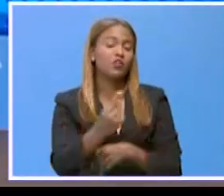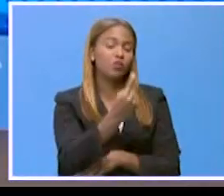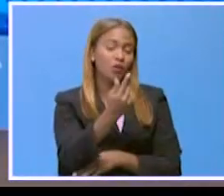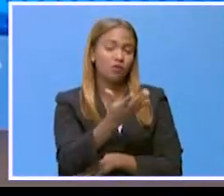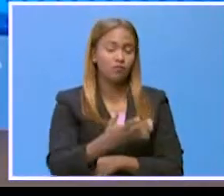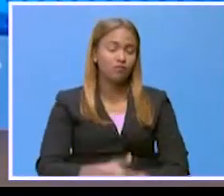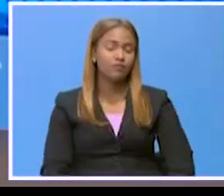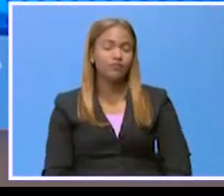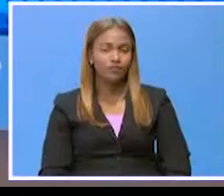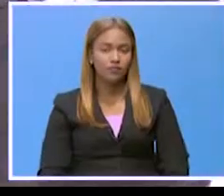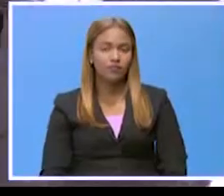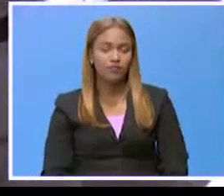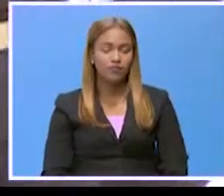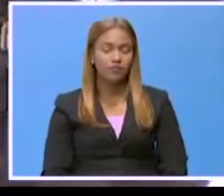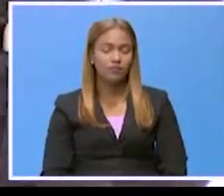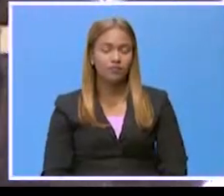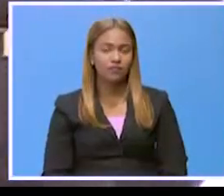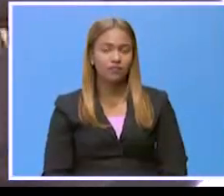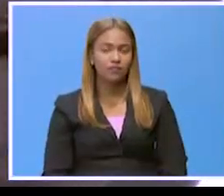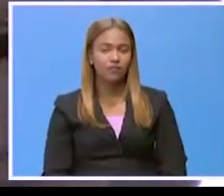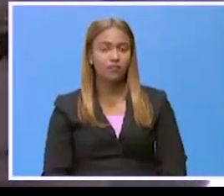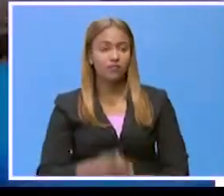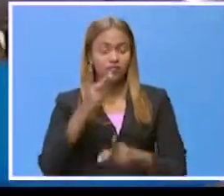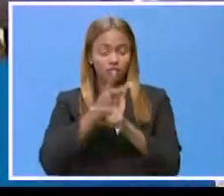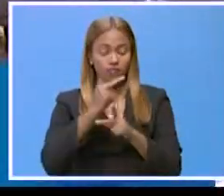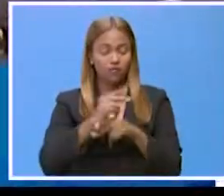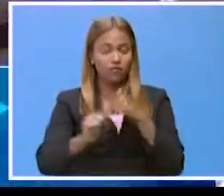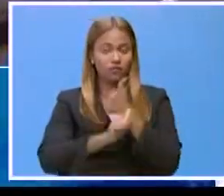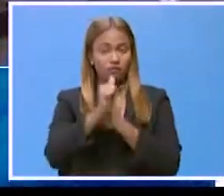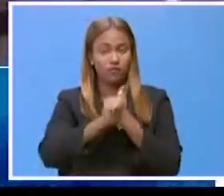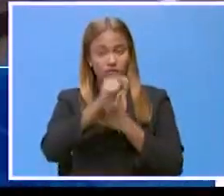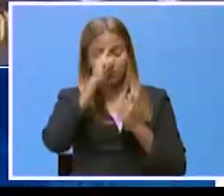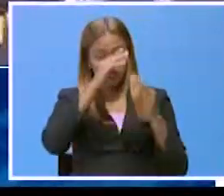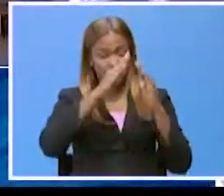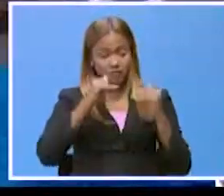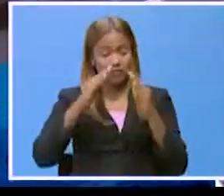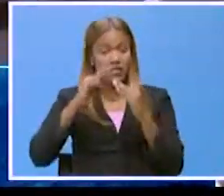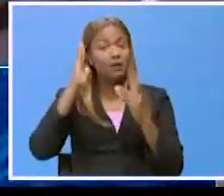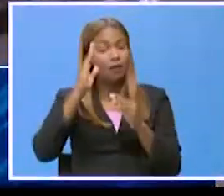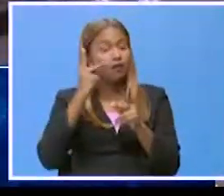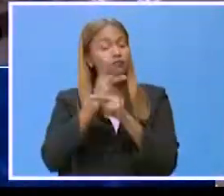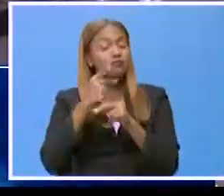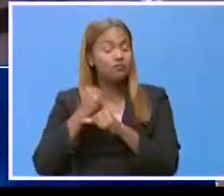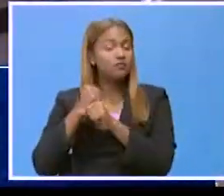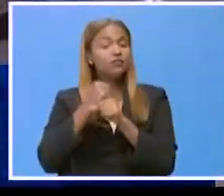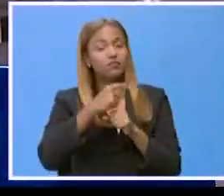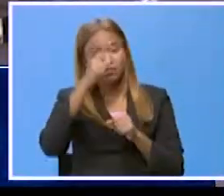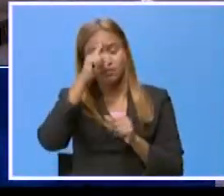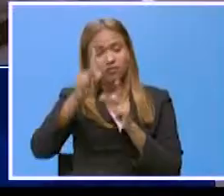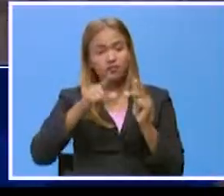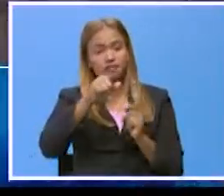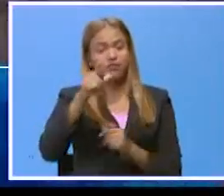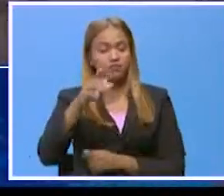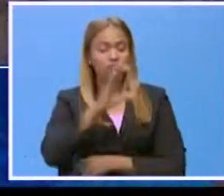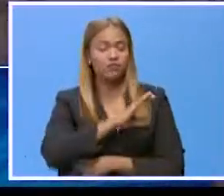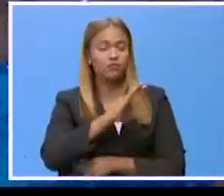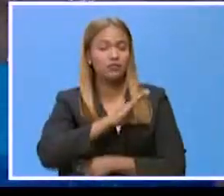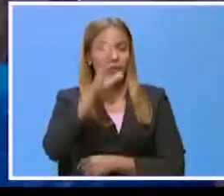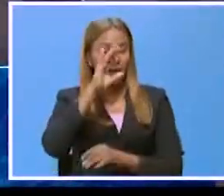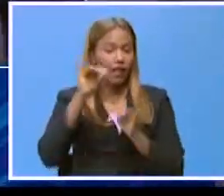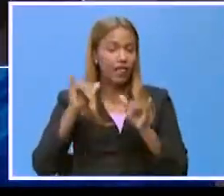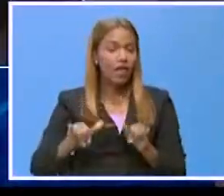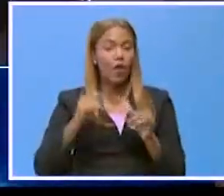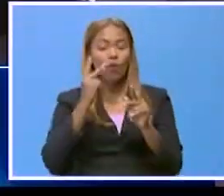veamos la prevención de delitos contra la propiedad será muy bien resguardados por los agentes policiales que se quedarán